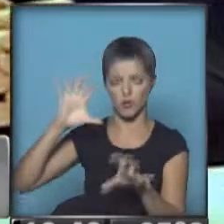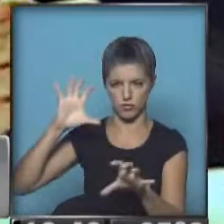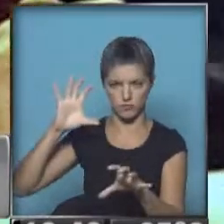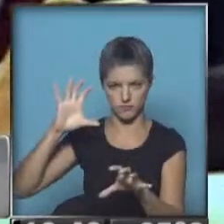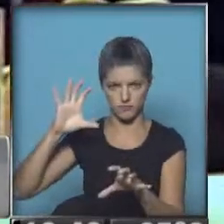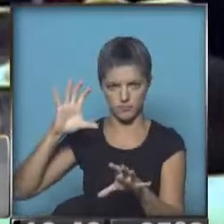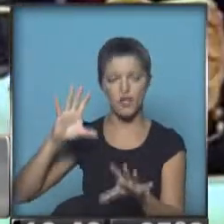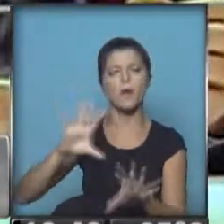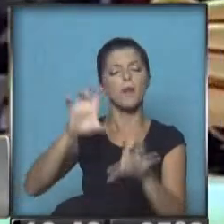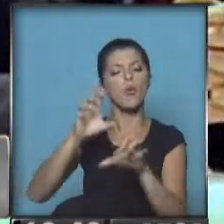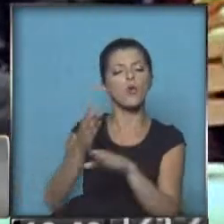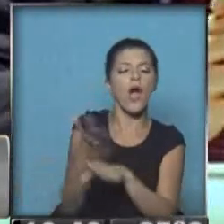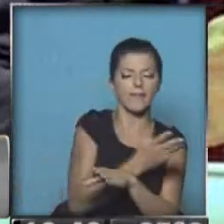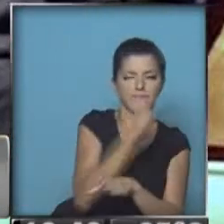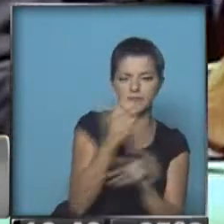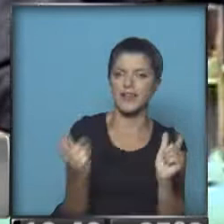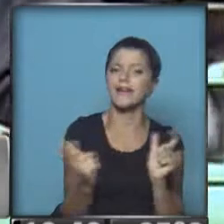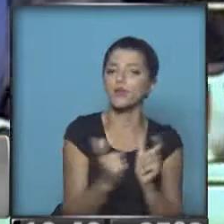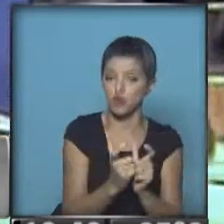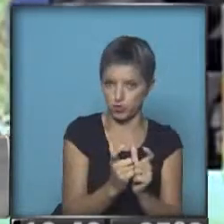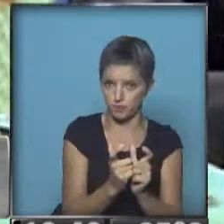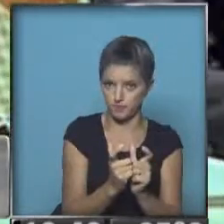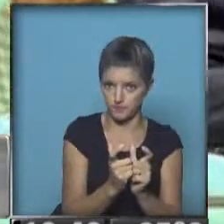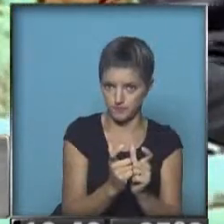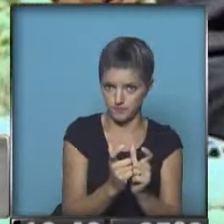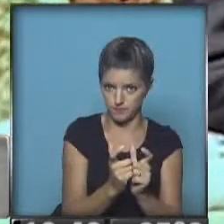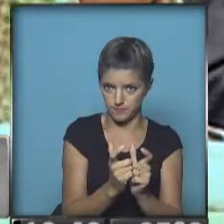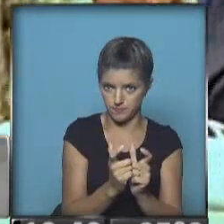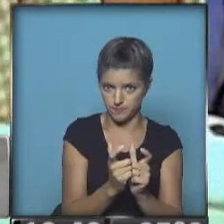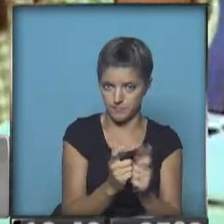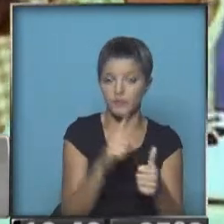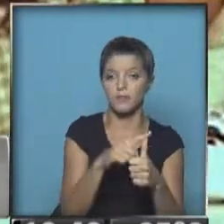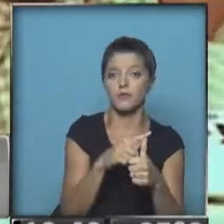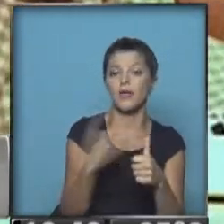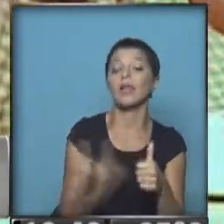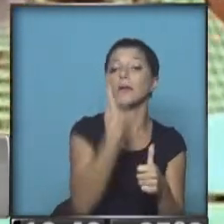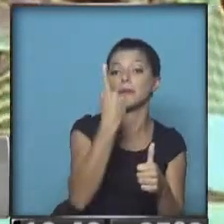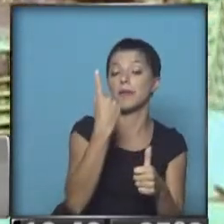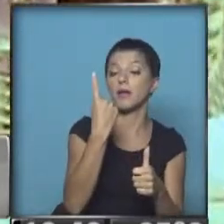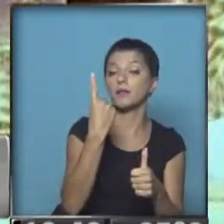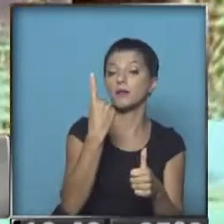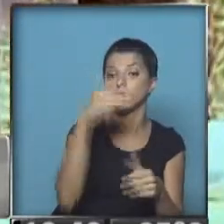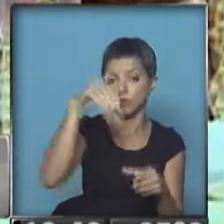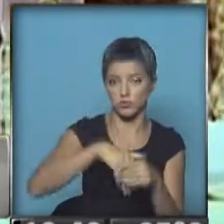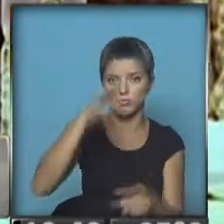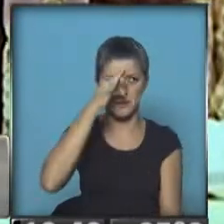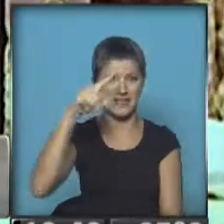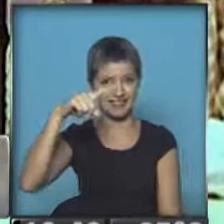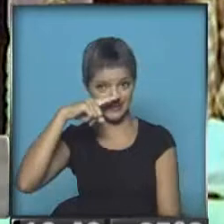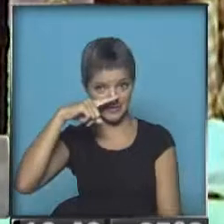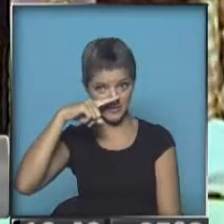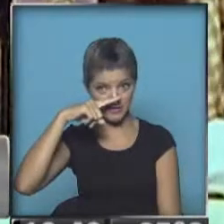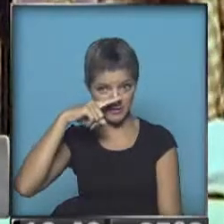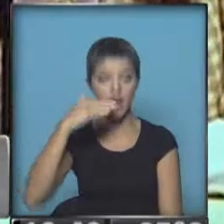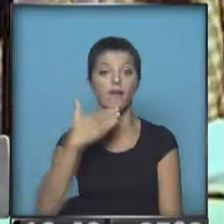me acuerdo una reunión previa entre la primera vuelta, la del 27